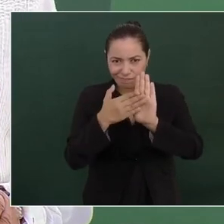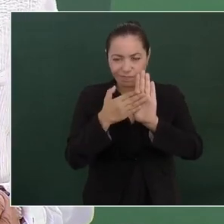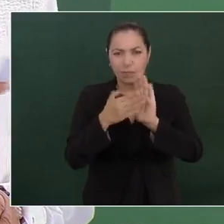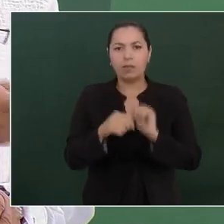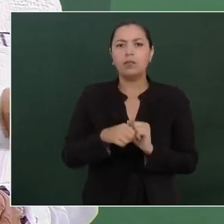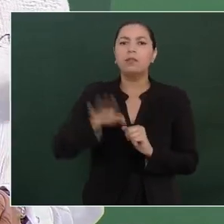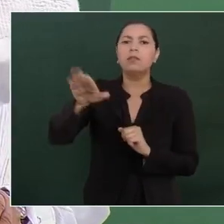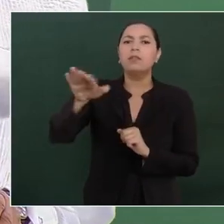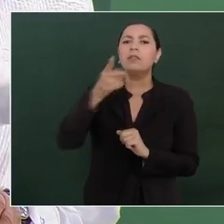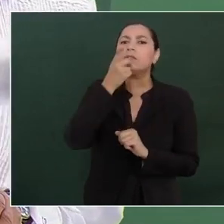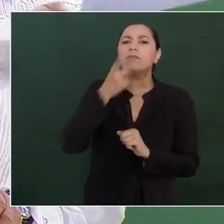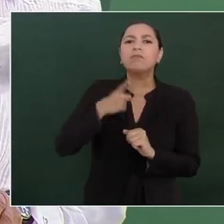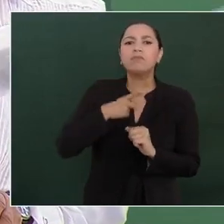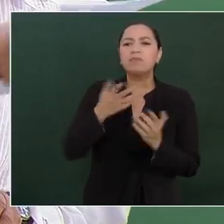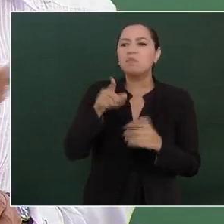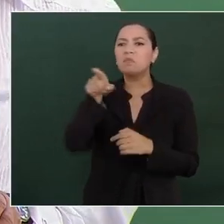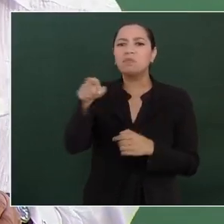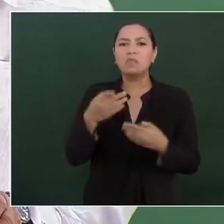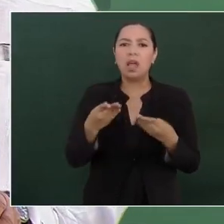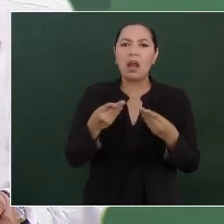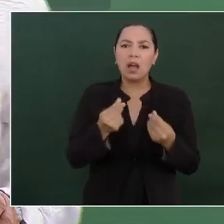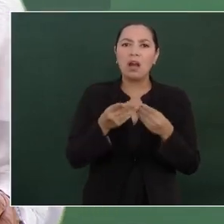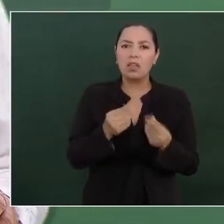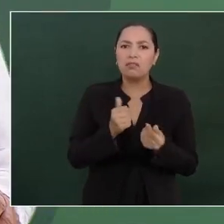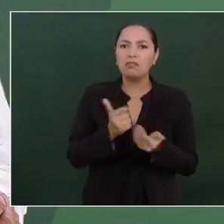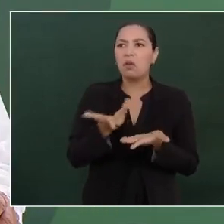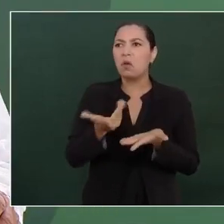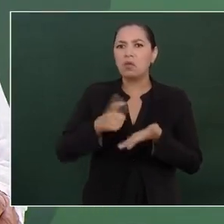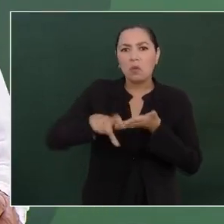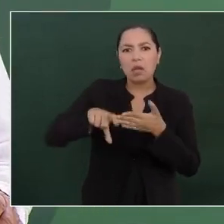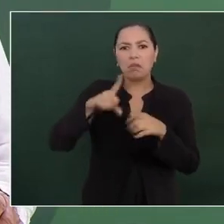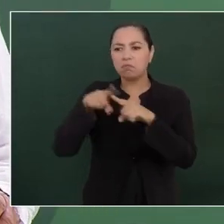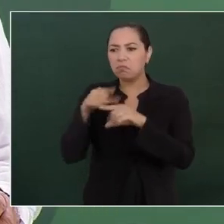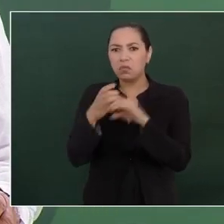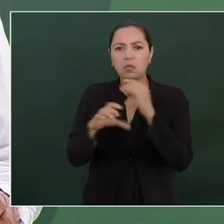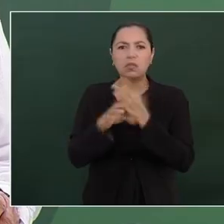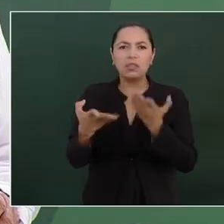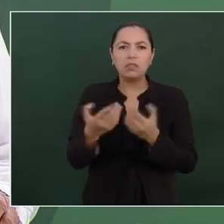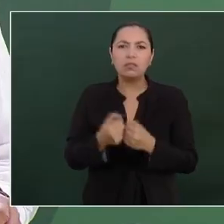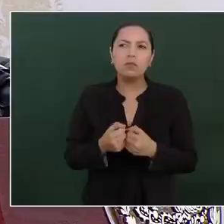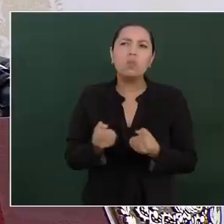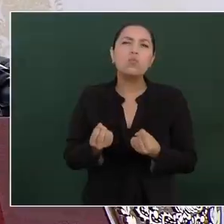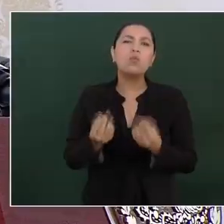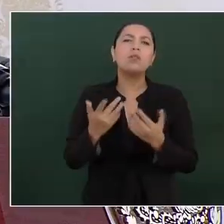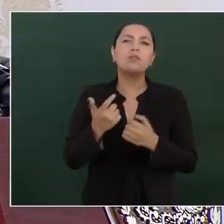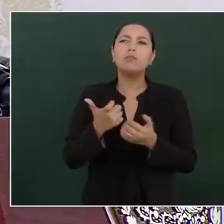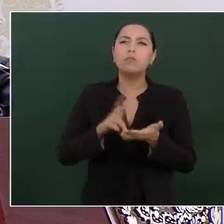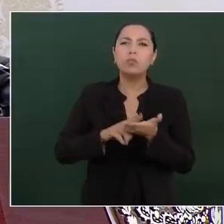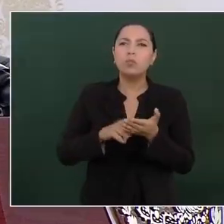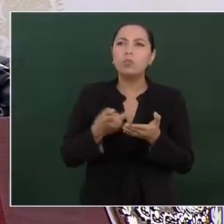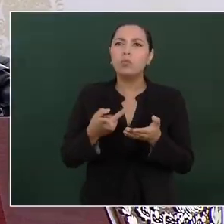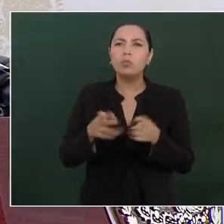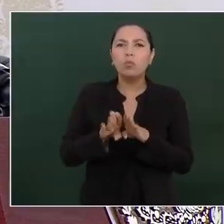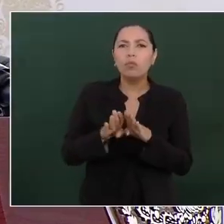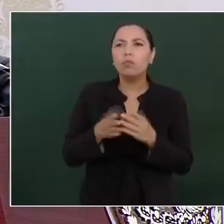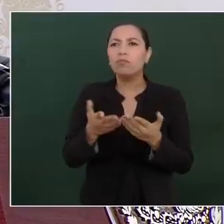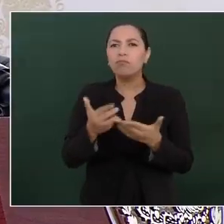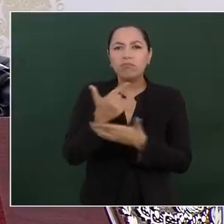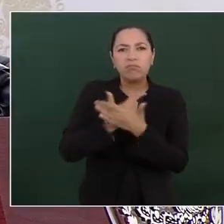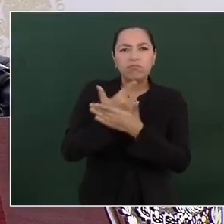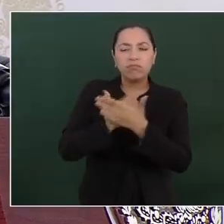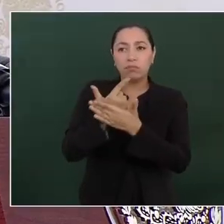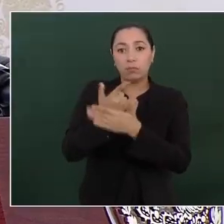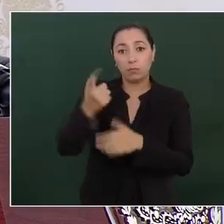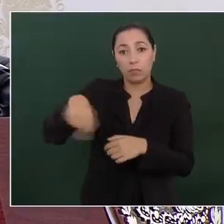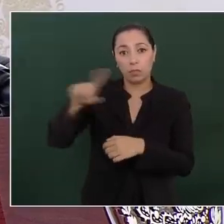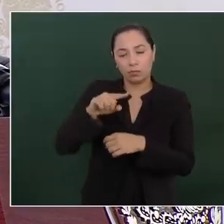cuánto estaban gastando unos consejeros comisionados